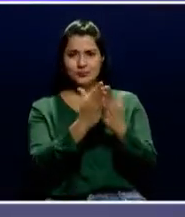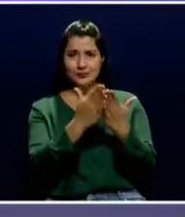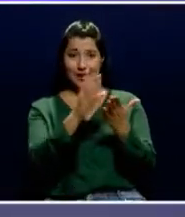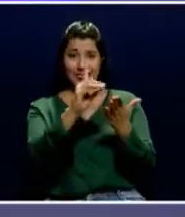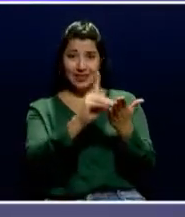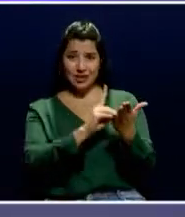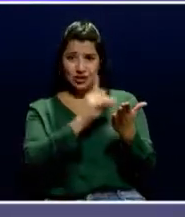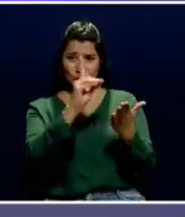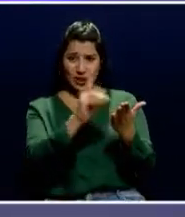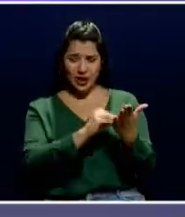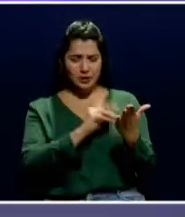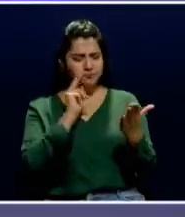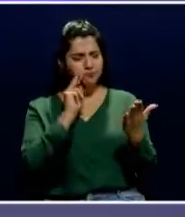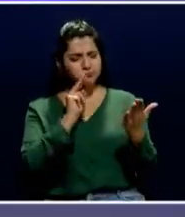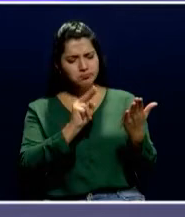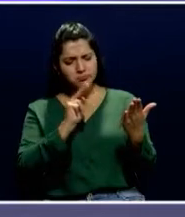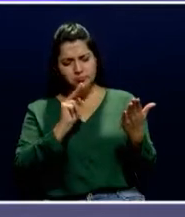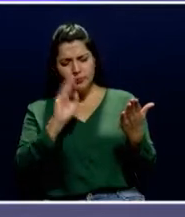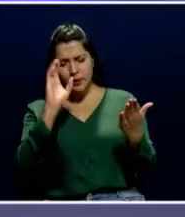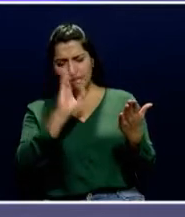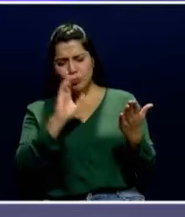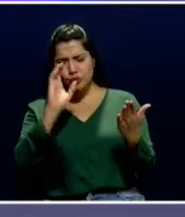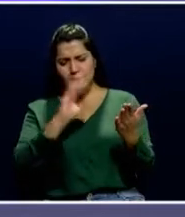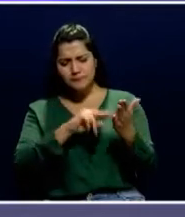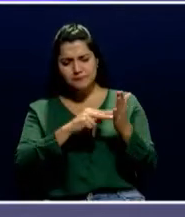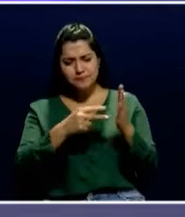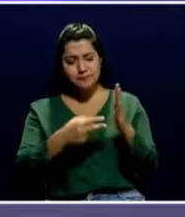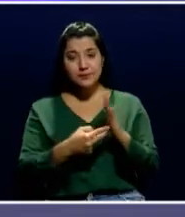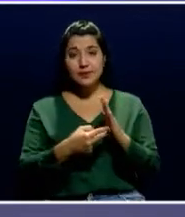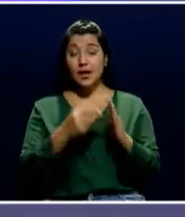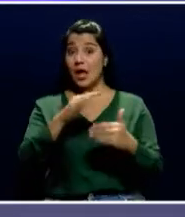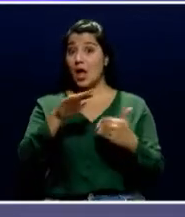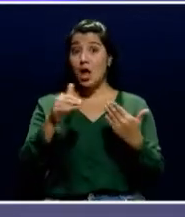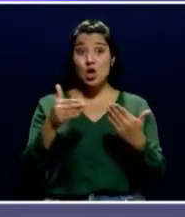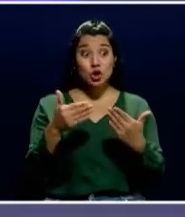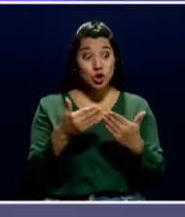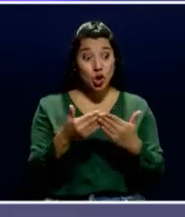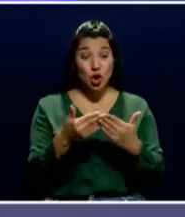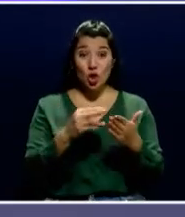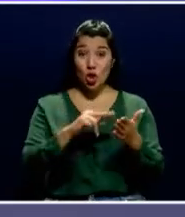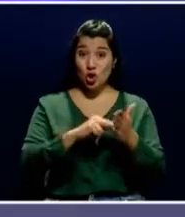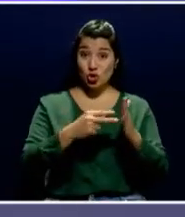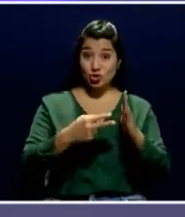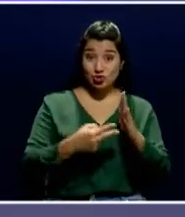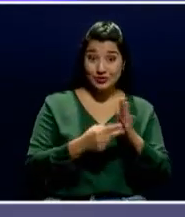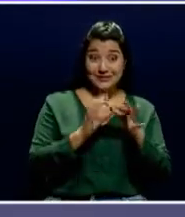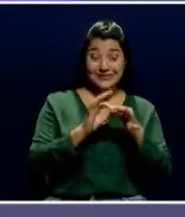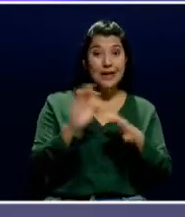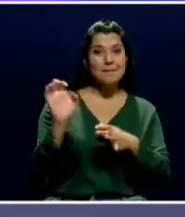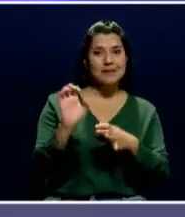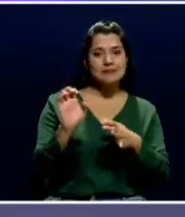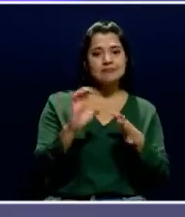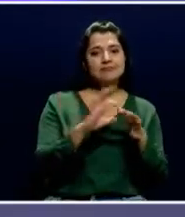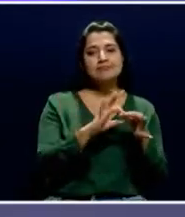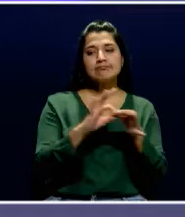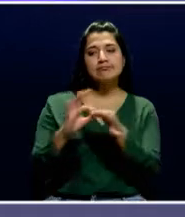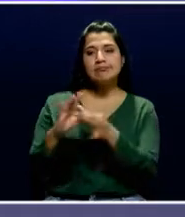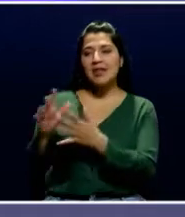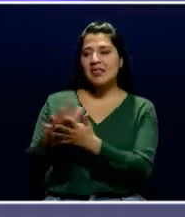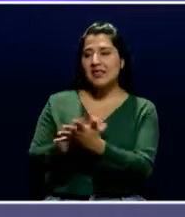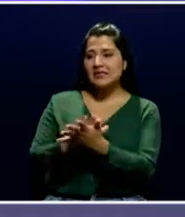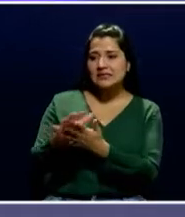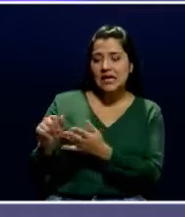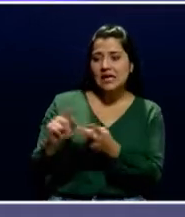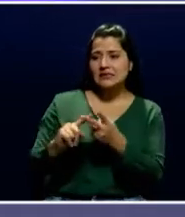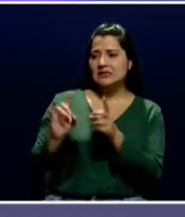definiciones, todas las definiciones de emergencias remiten a situaciones de desastre, de calamidad o